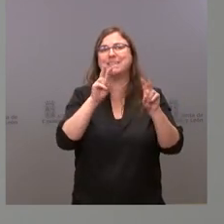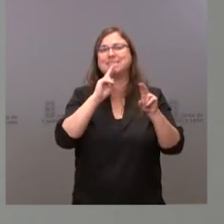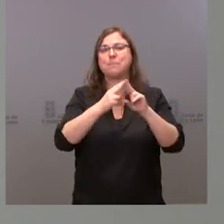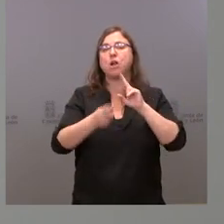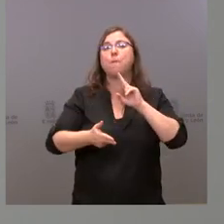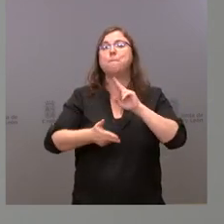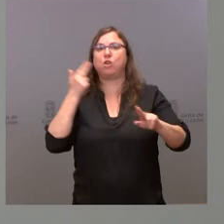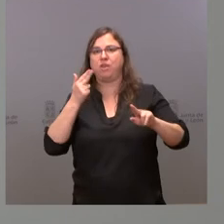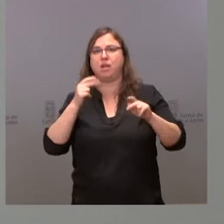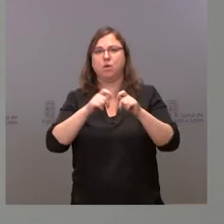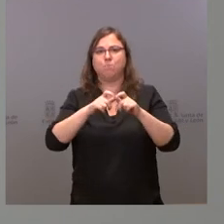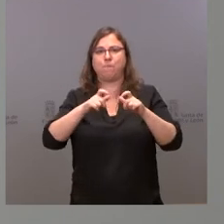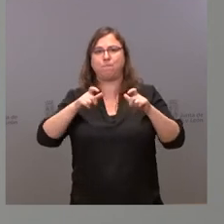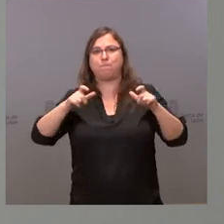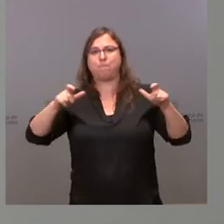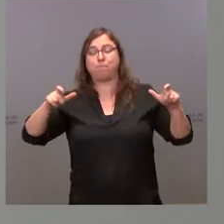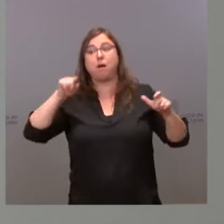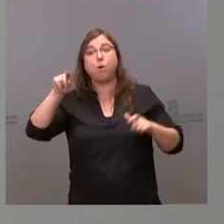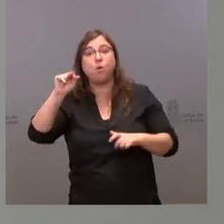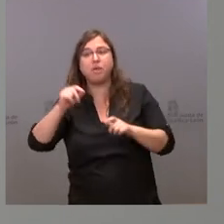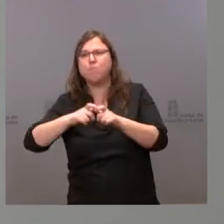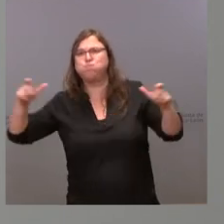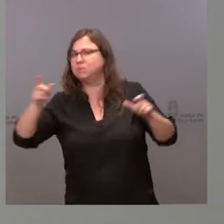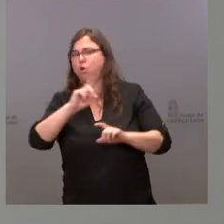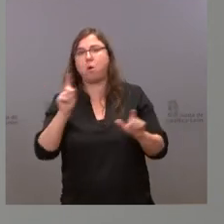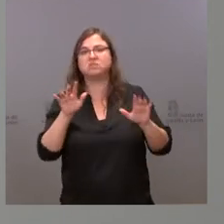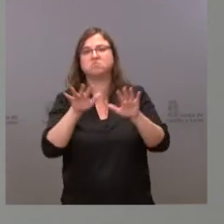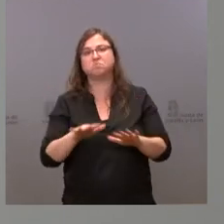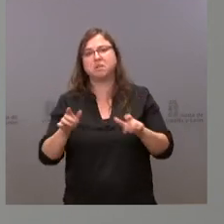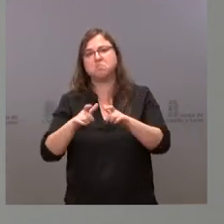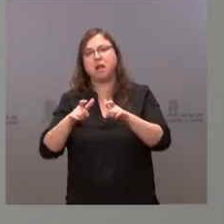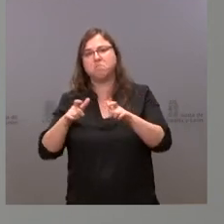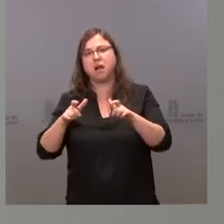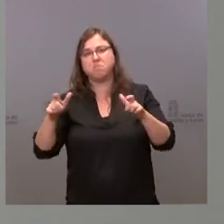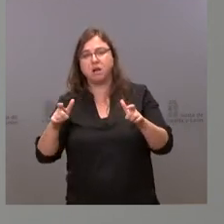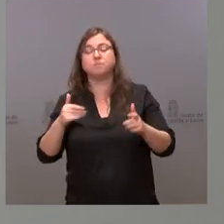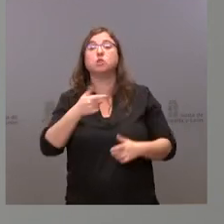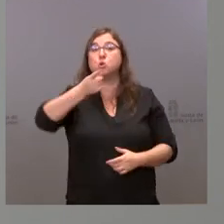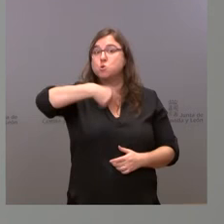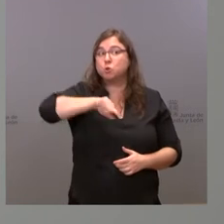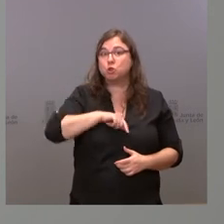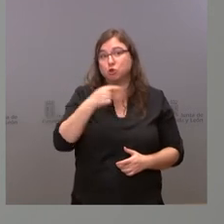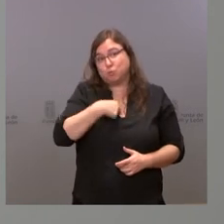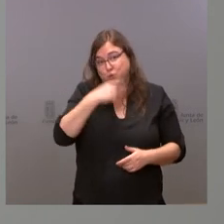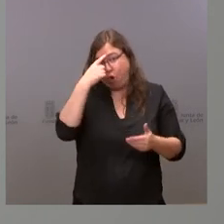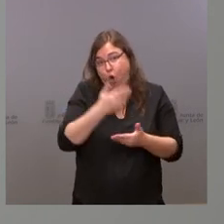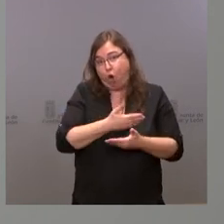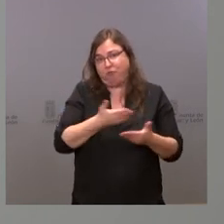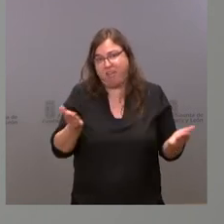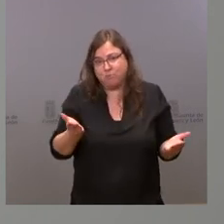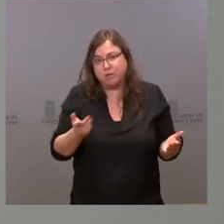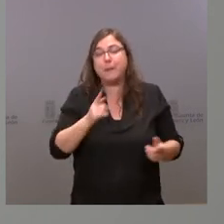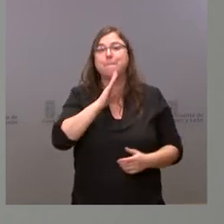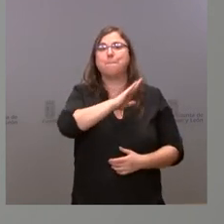que está en este momento no se ha dado evidentemente nosotros confiamos confiamos en que según los datos que